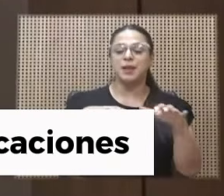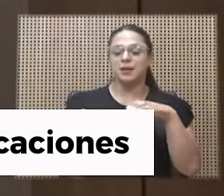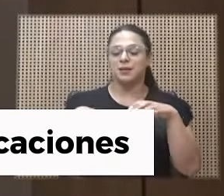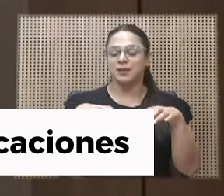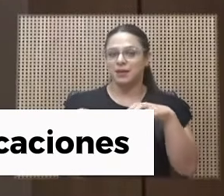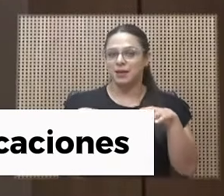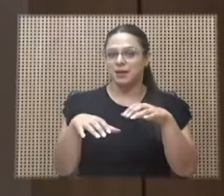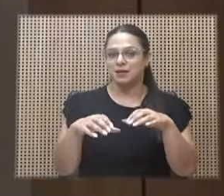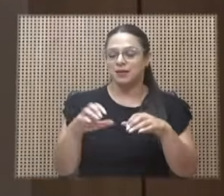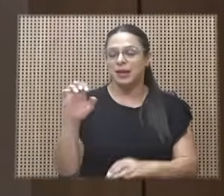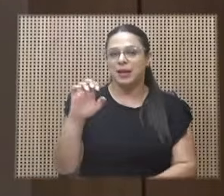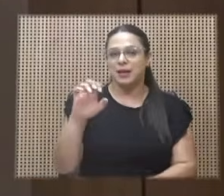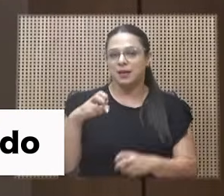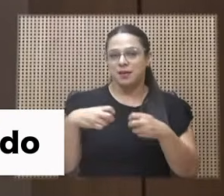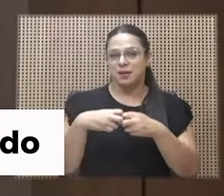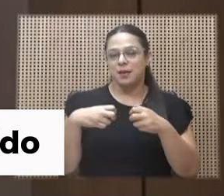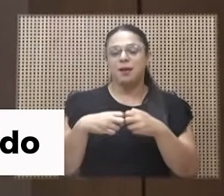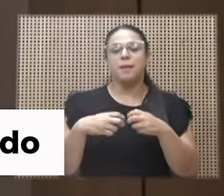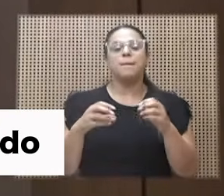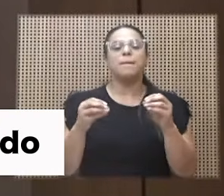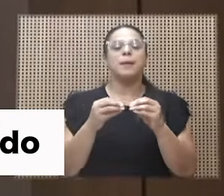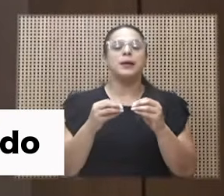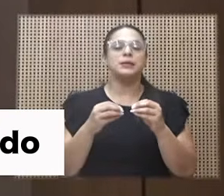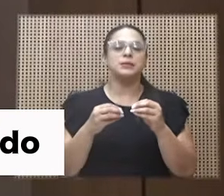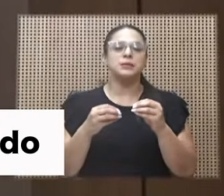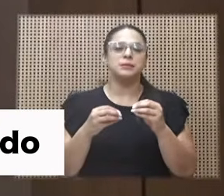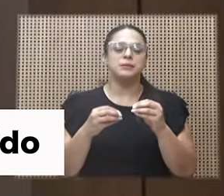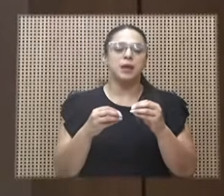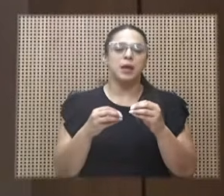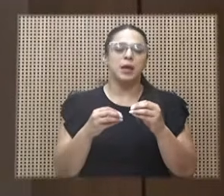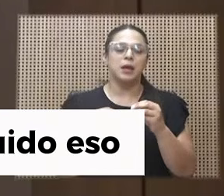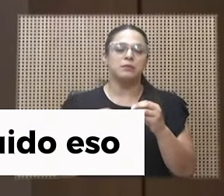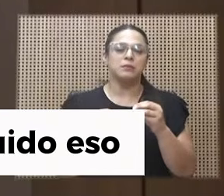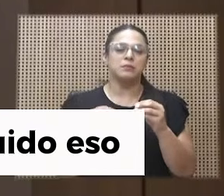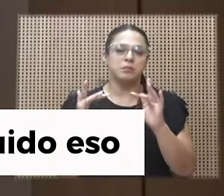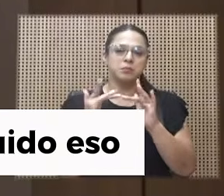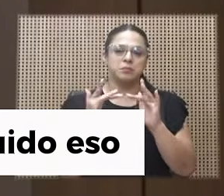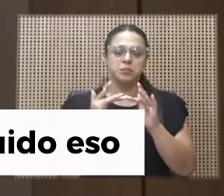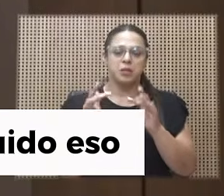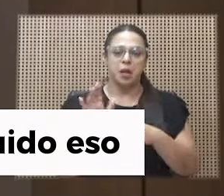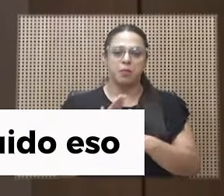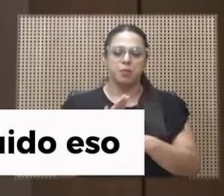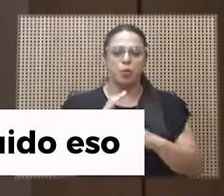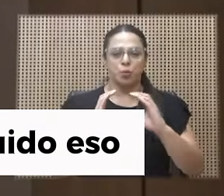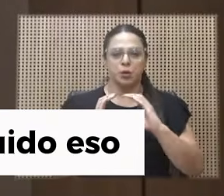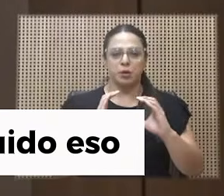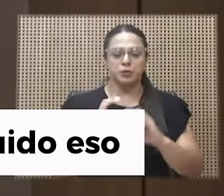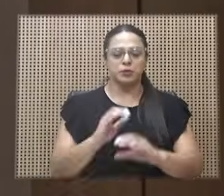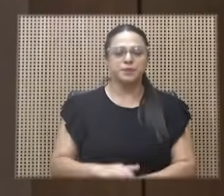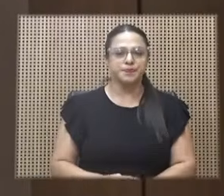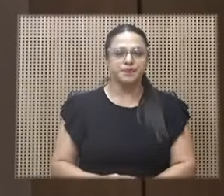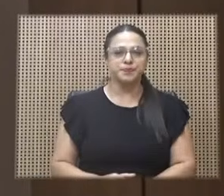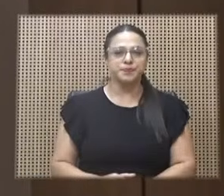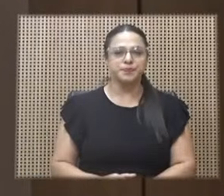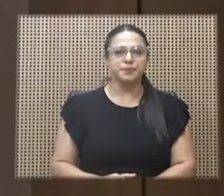y telecomunicaciones. Eso ya está claro que queda excluido, pero pareciera que nada más está excluido